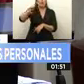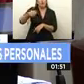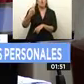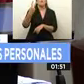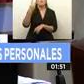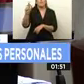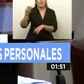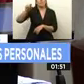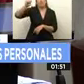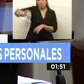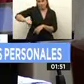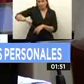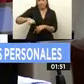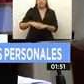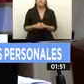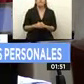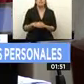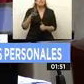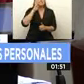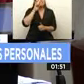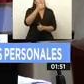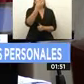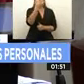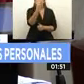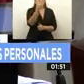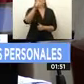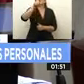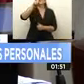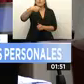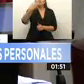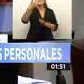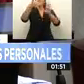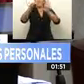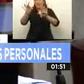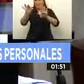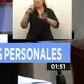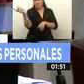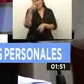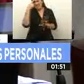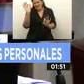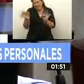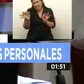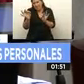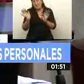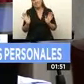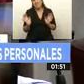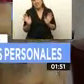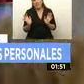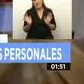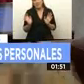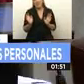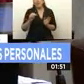de déficit Unidos 4.60 bueno todos sabemos que el